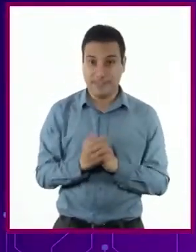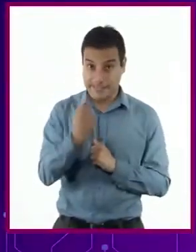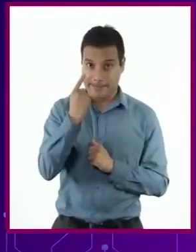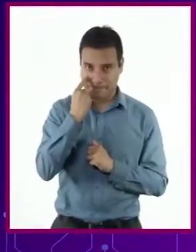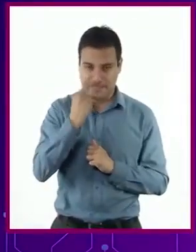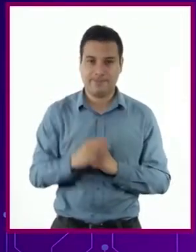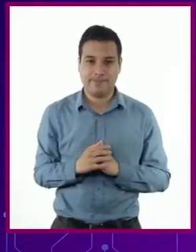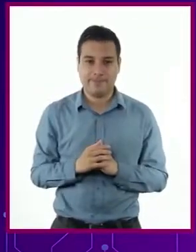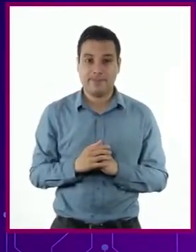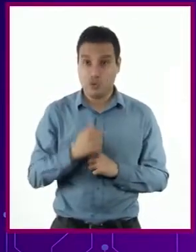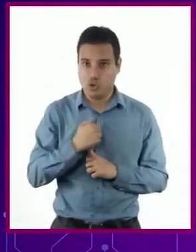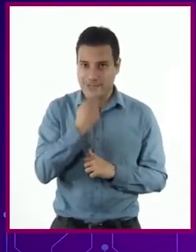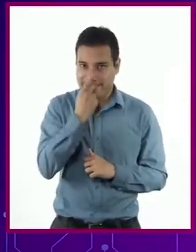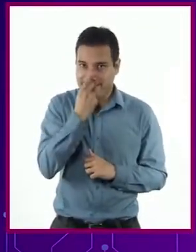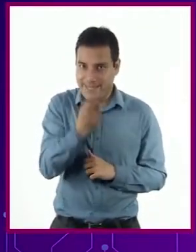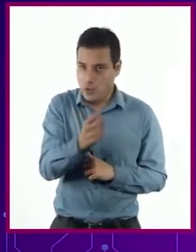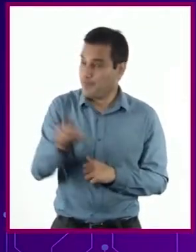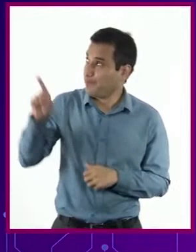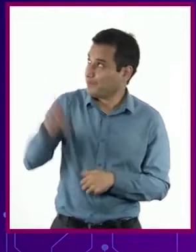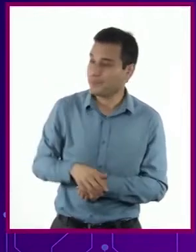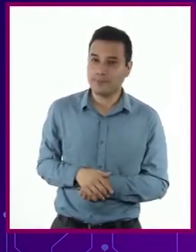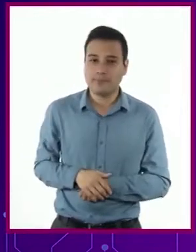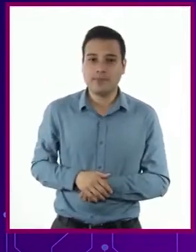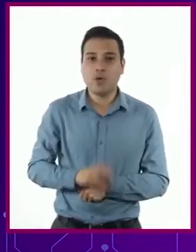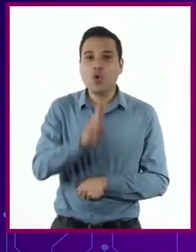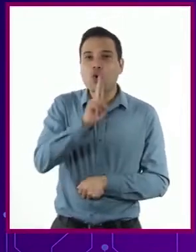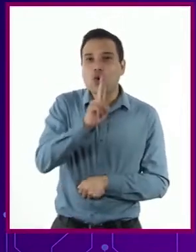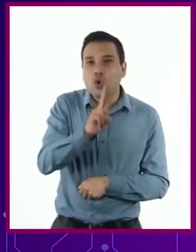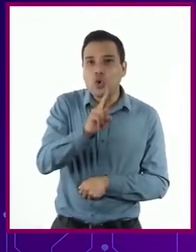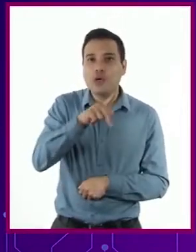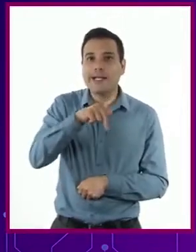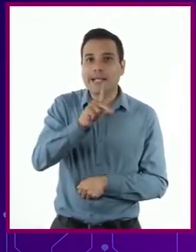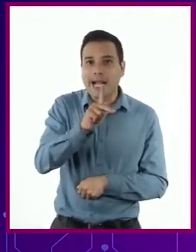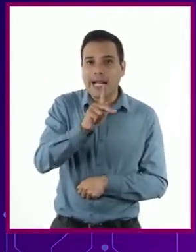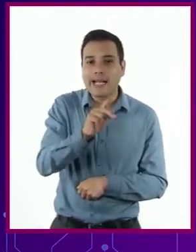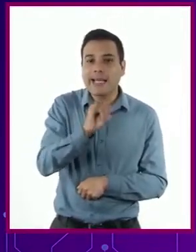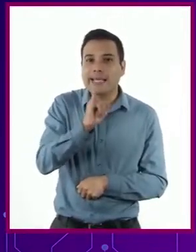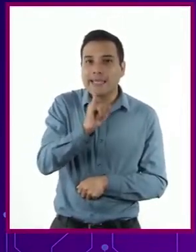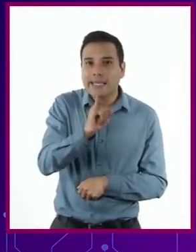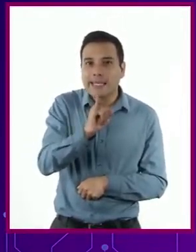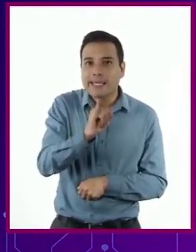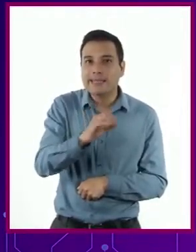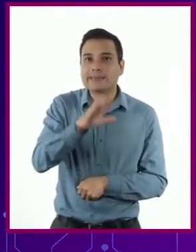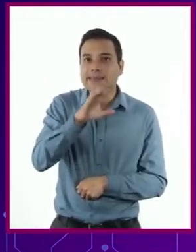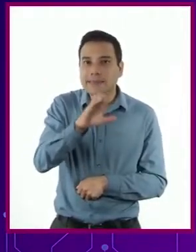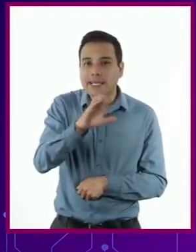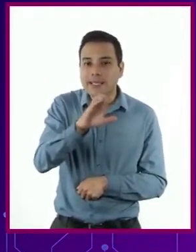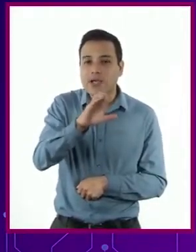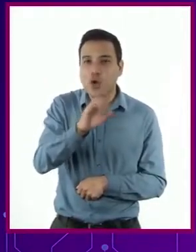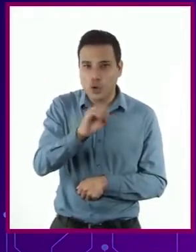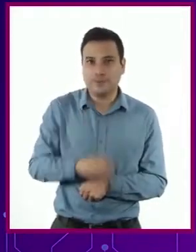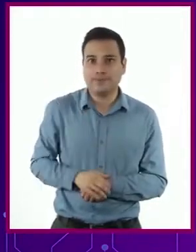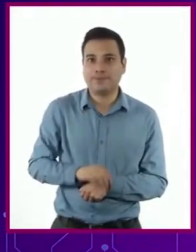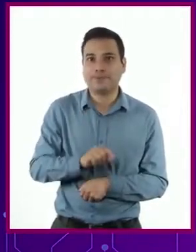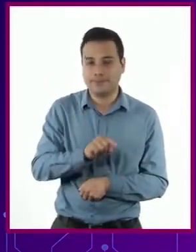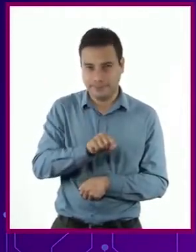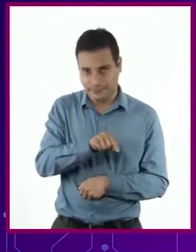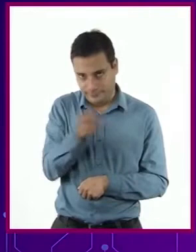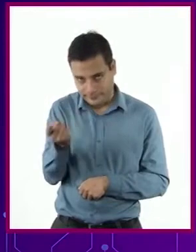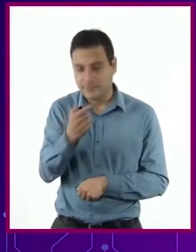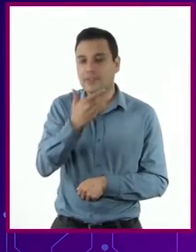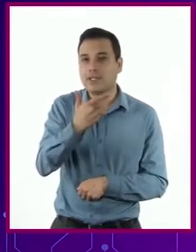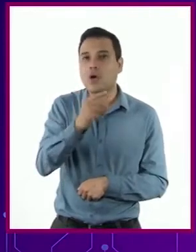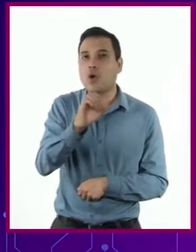mensaje cifrado es U, K, I, C, O,